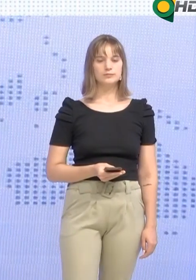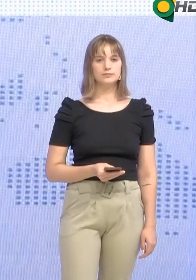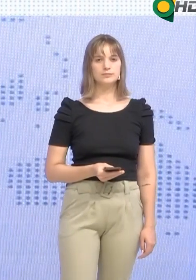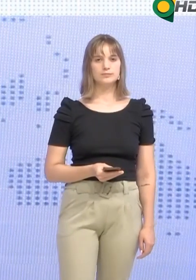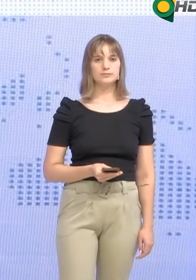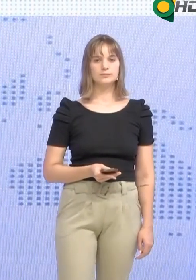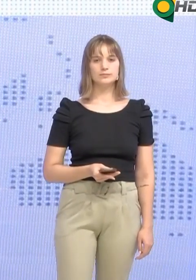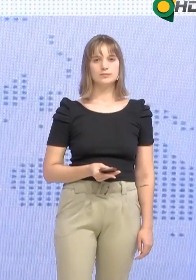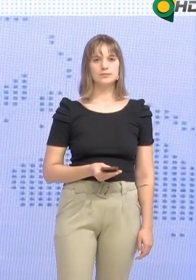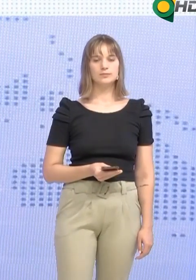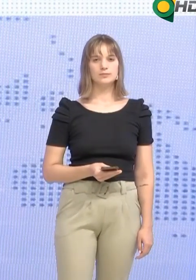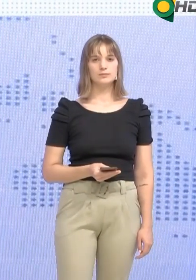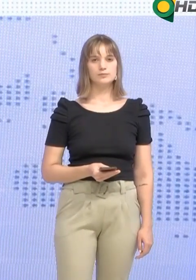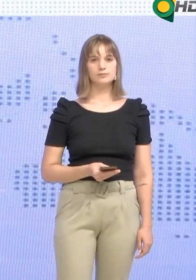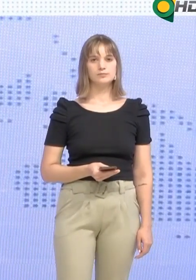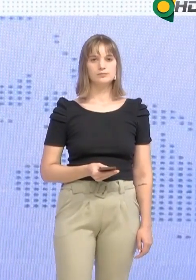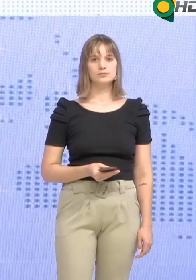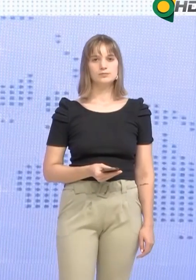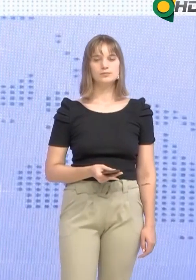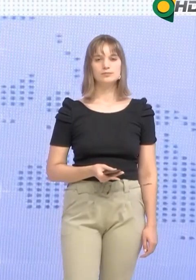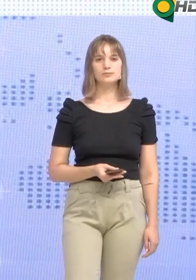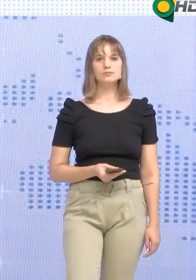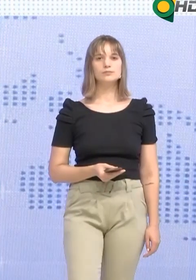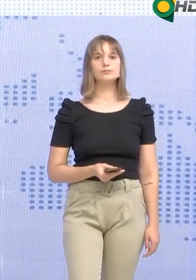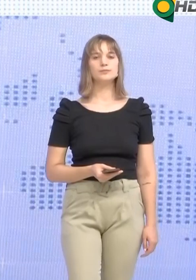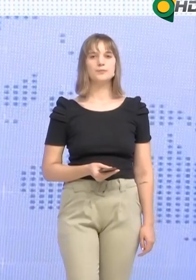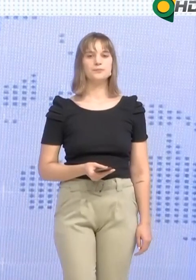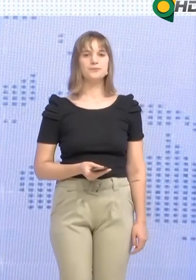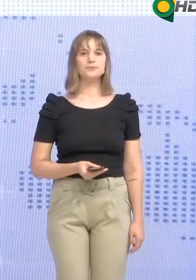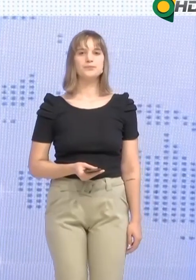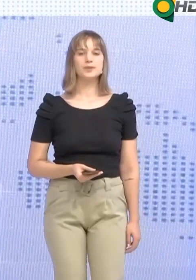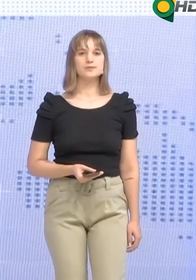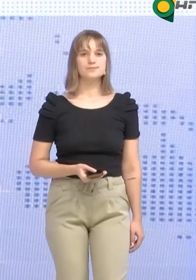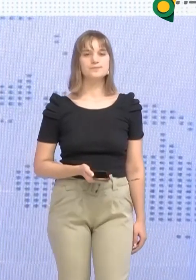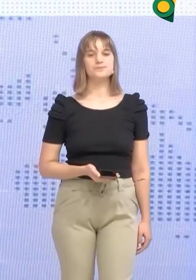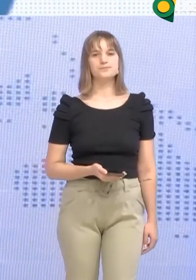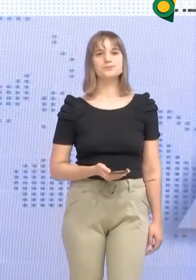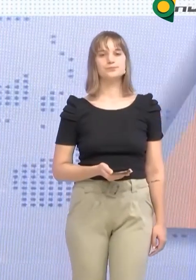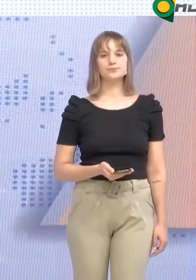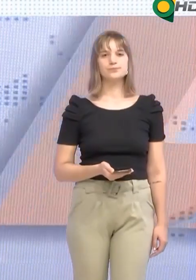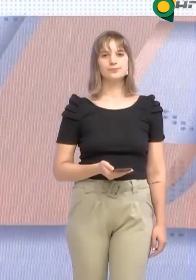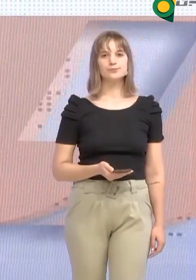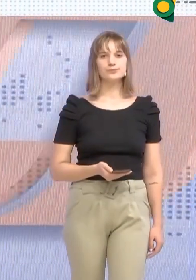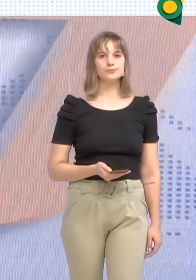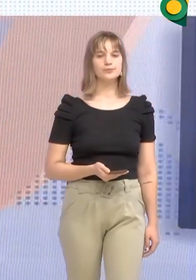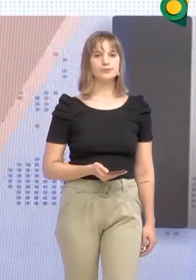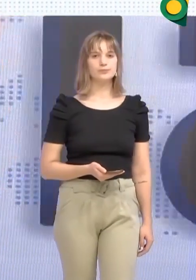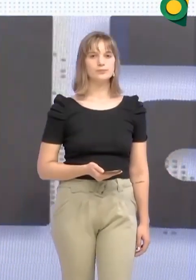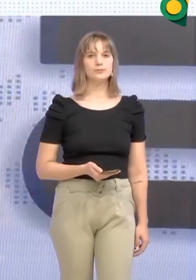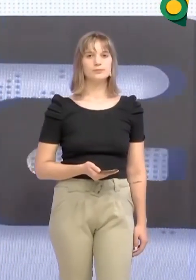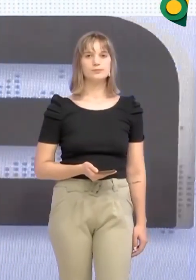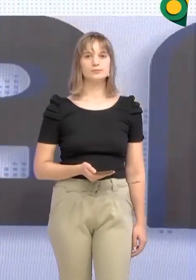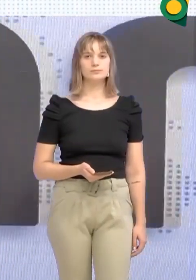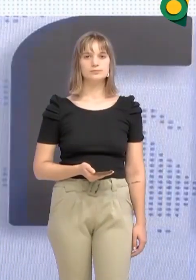y en forma concomitante o inmediata me dirijo a la entidad bancaria. Claro. Y también radico la denuncia. O